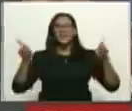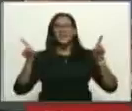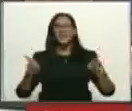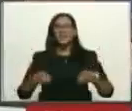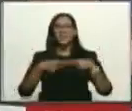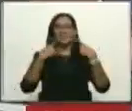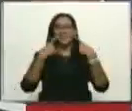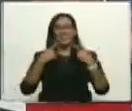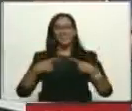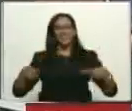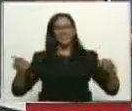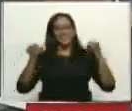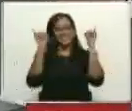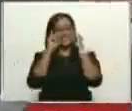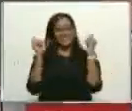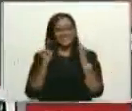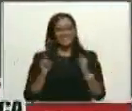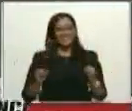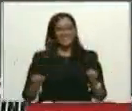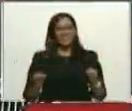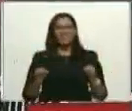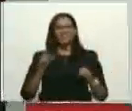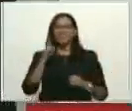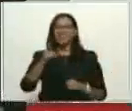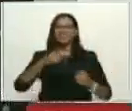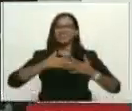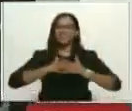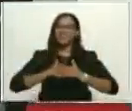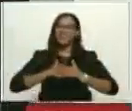Cumpleaños feliz, te